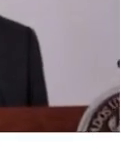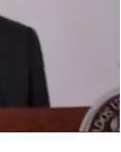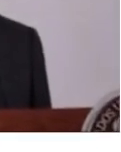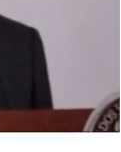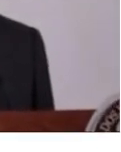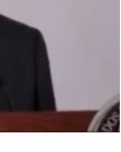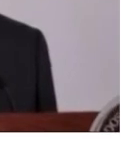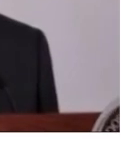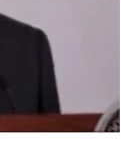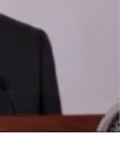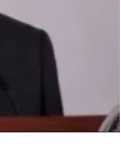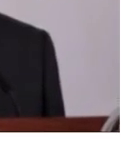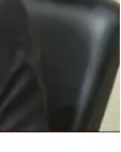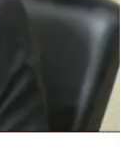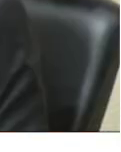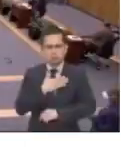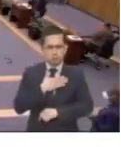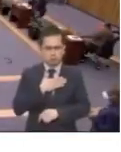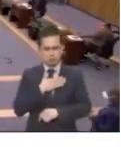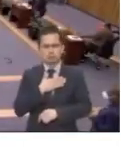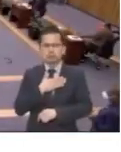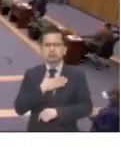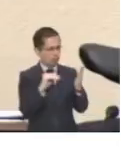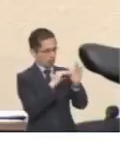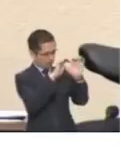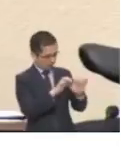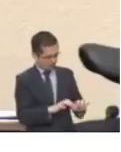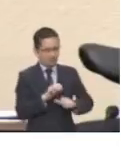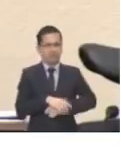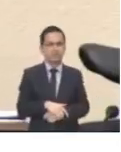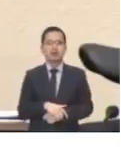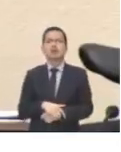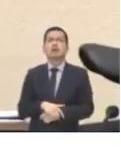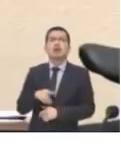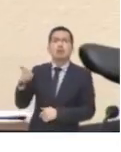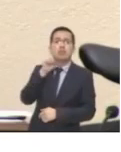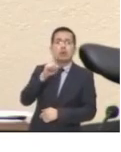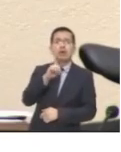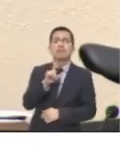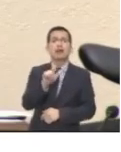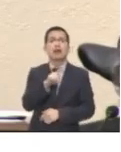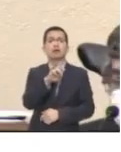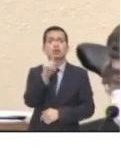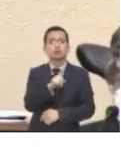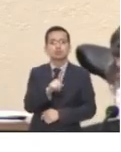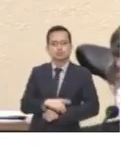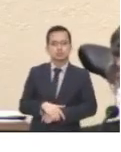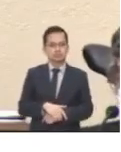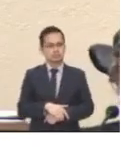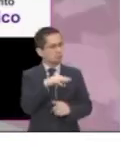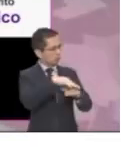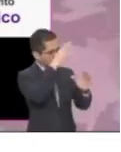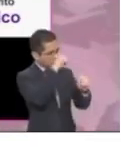la reclamación de firmas y a criterio de ellos únicamente aprueban en ese acuerdo de